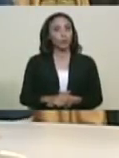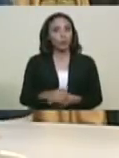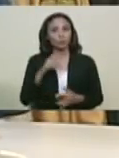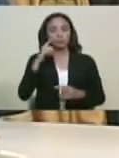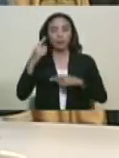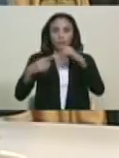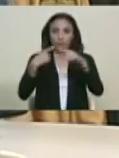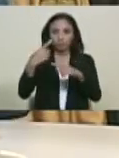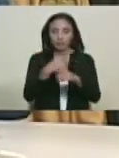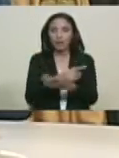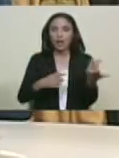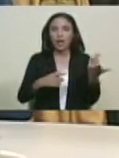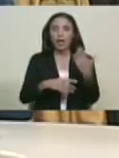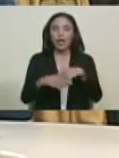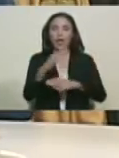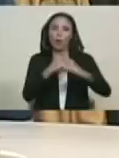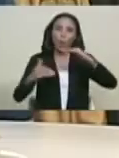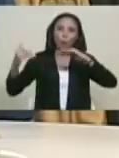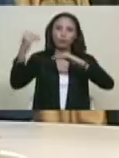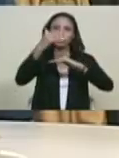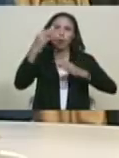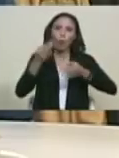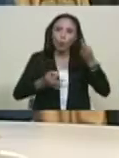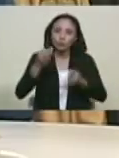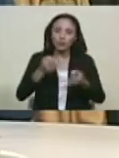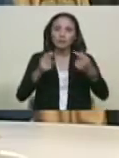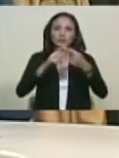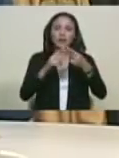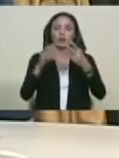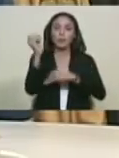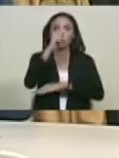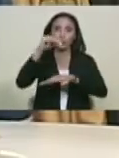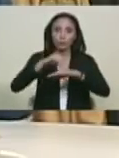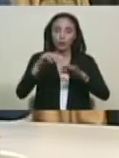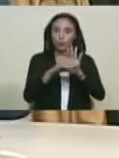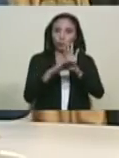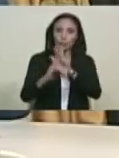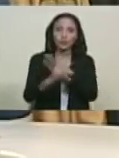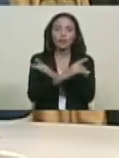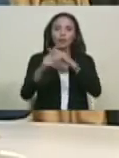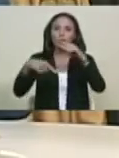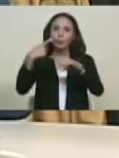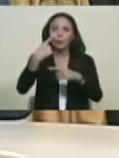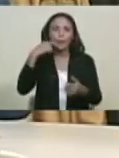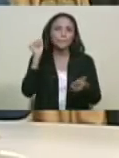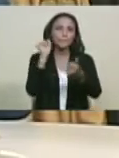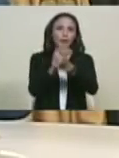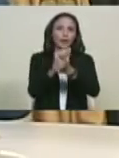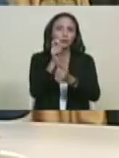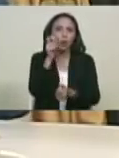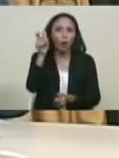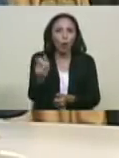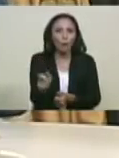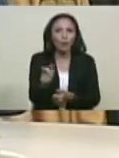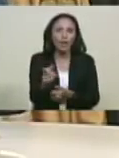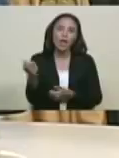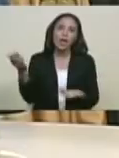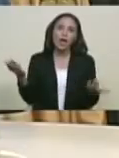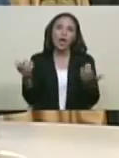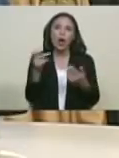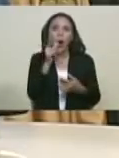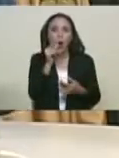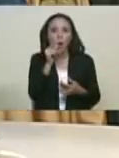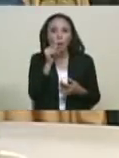del tribunal supremo de justicia y de la asamblea nacional constituyente fue capturado el ex diputado juan reque cen